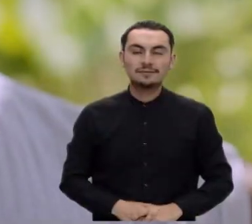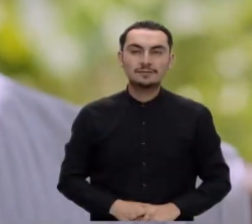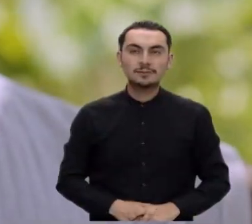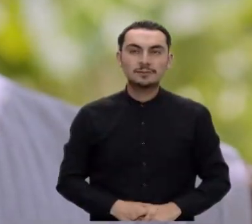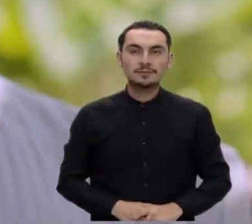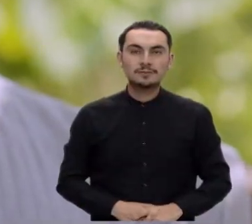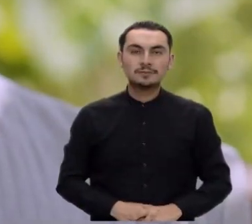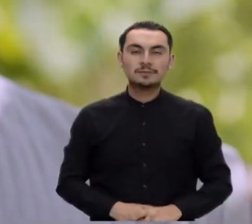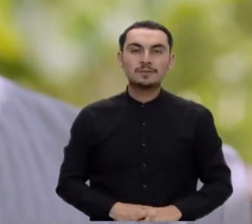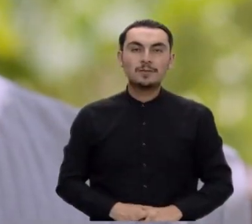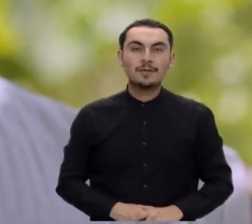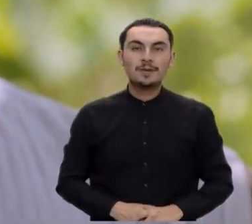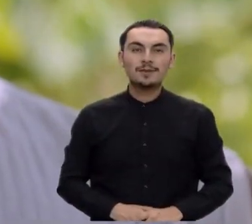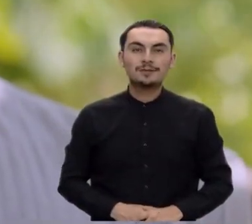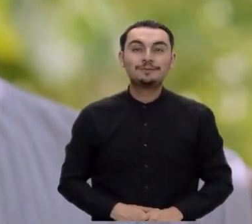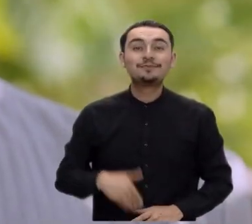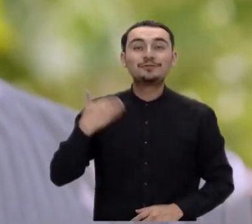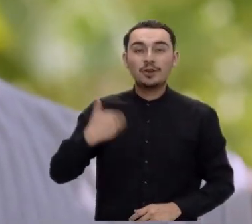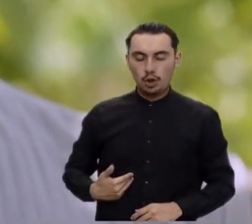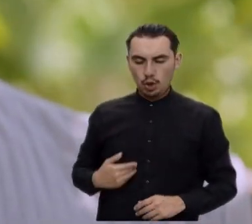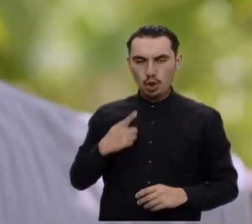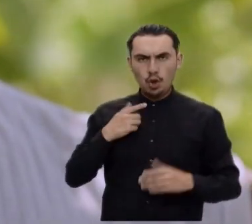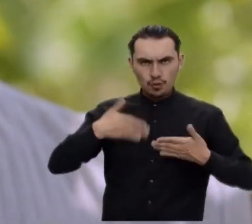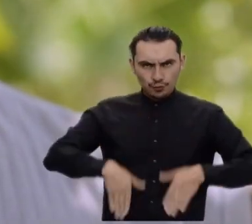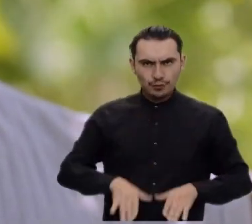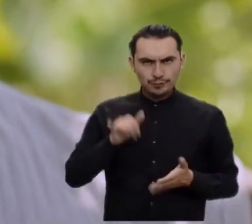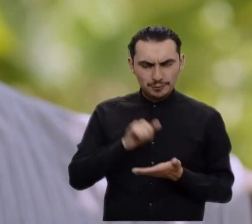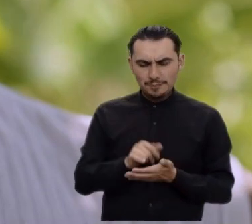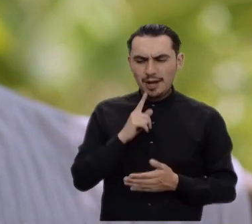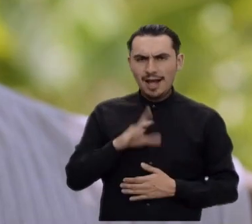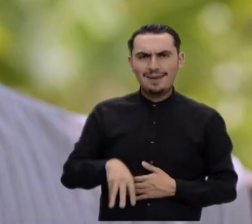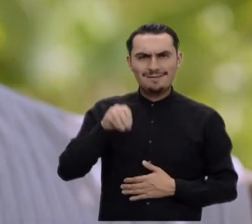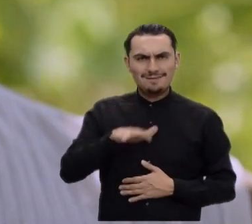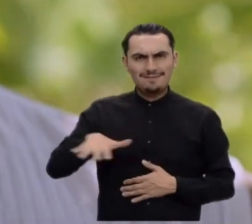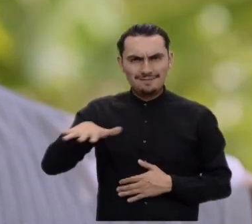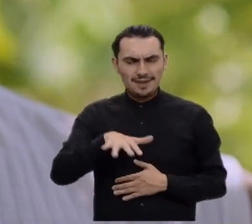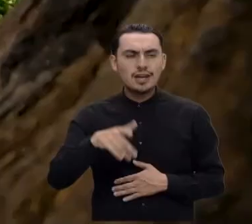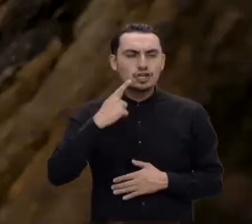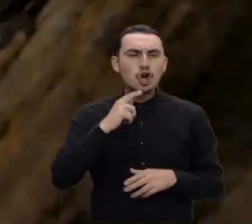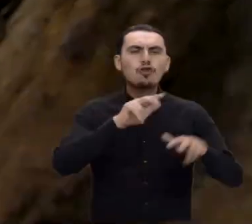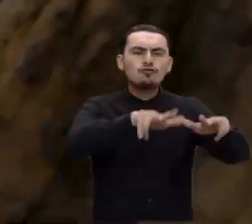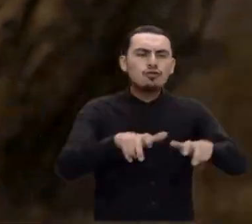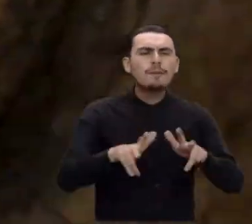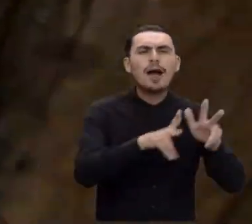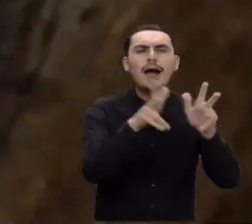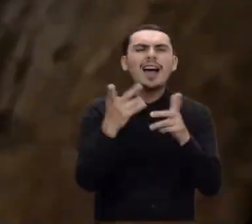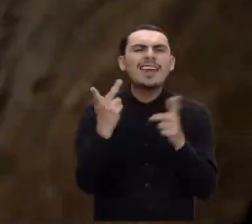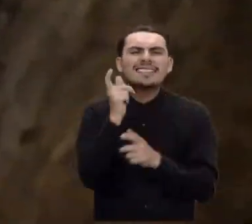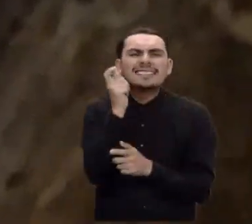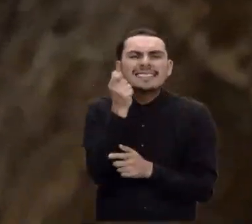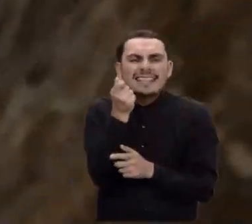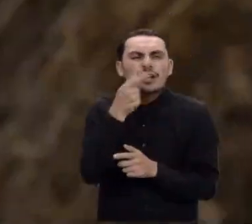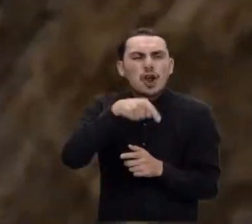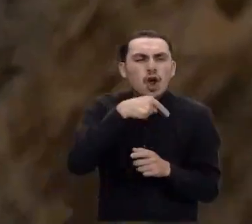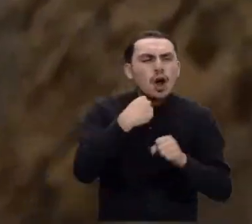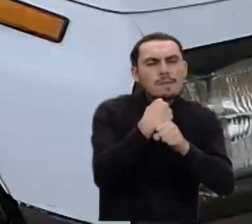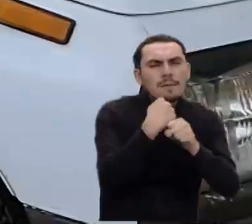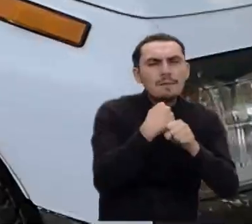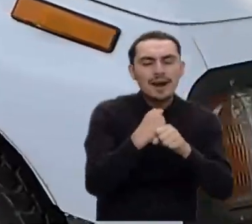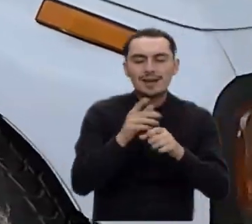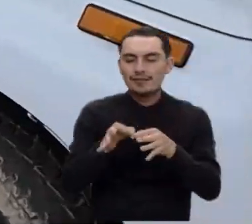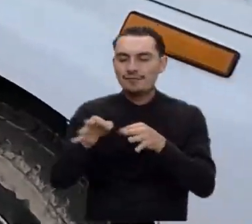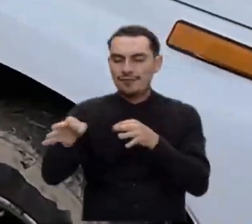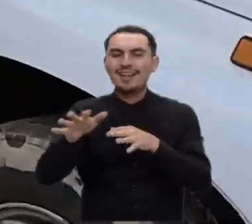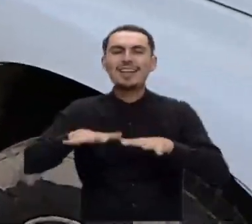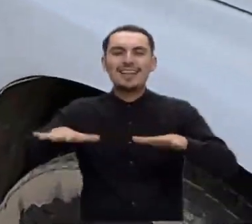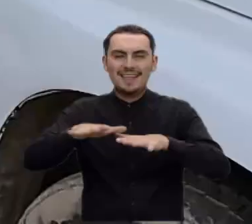Mi nombre es Luis Orozco, soy de Ciénaga, soy agricultor de cítrico. Estamos ubicados en la finca El Potrerito